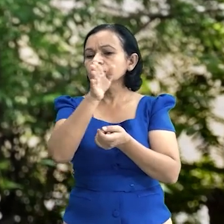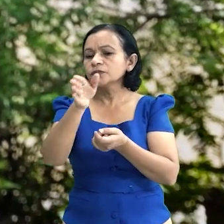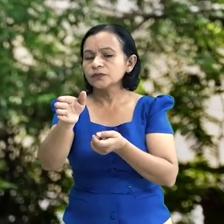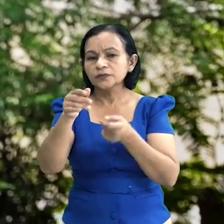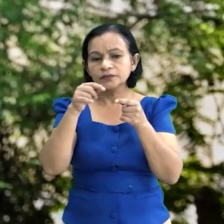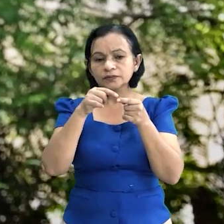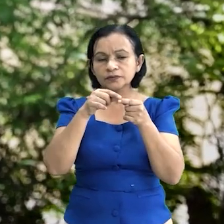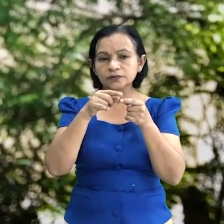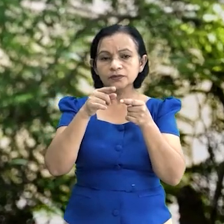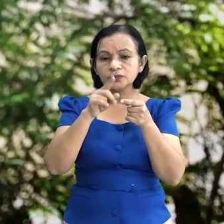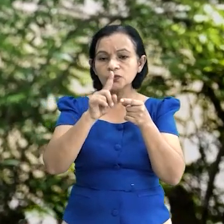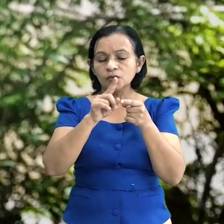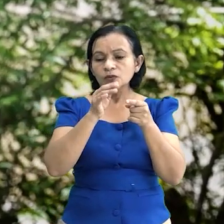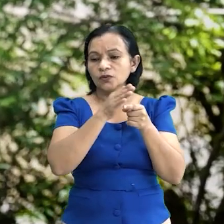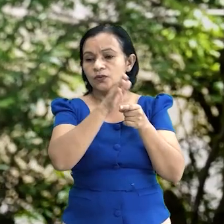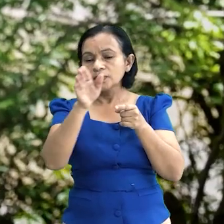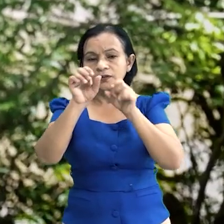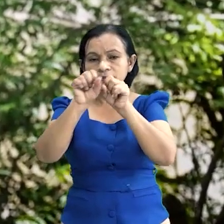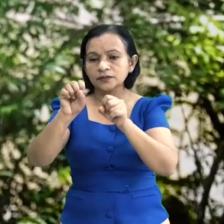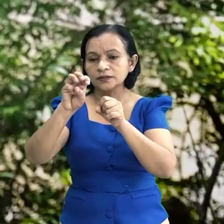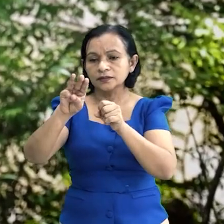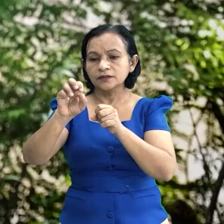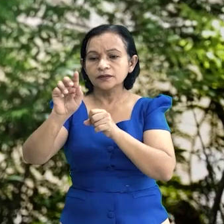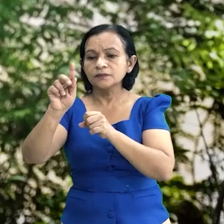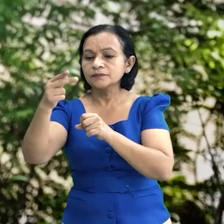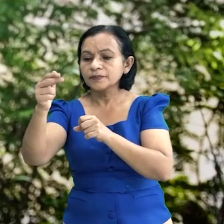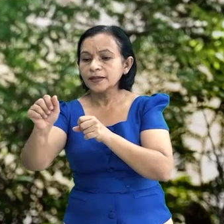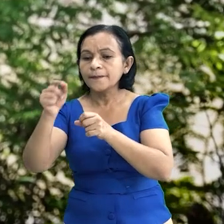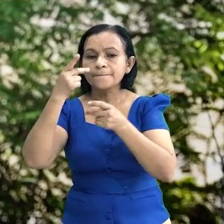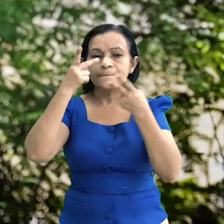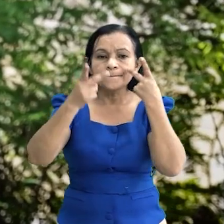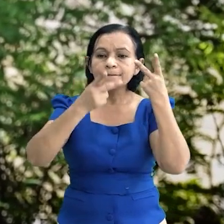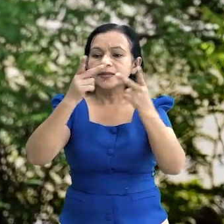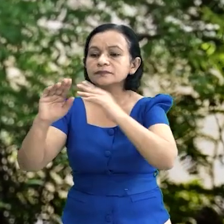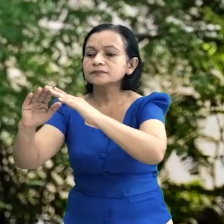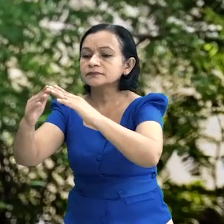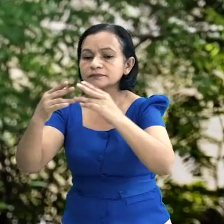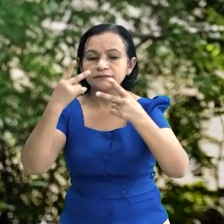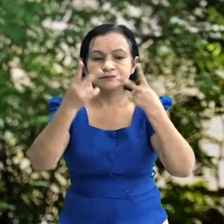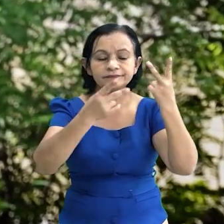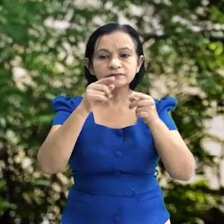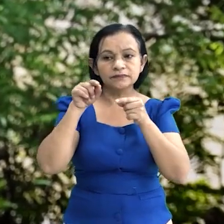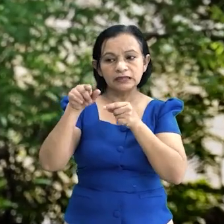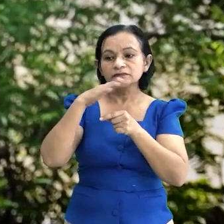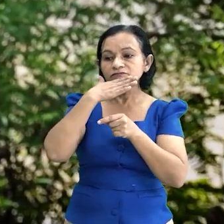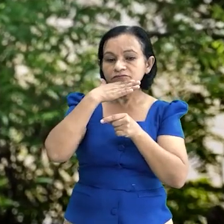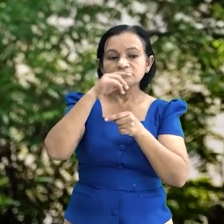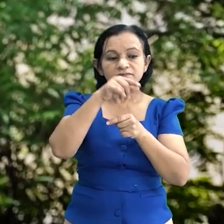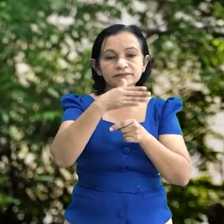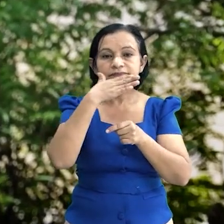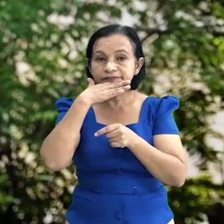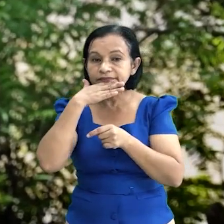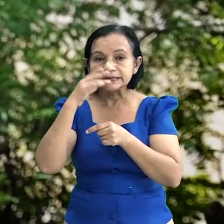desde la Trinidad 1 hasta Santa Marta, visitando pues las comunidades para ver los puntos críticos